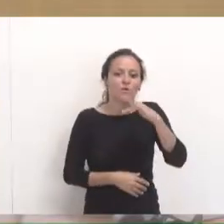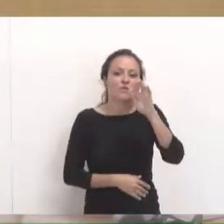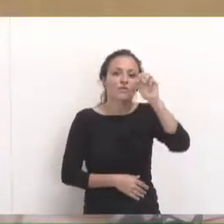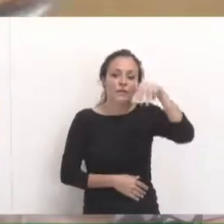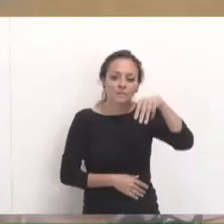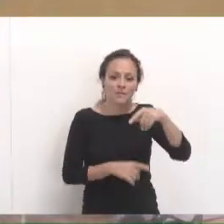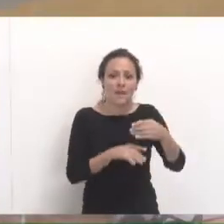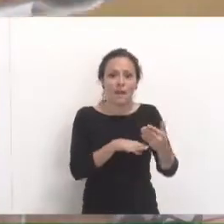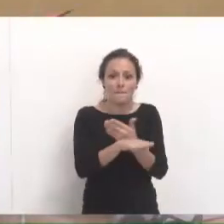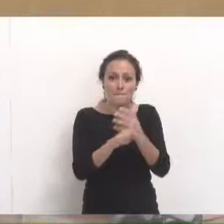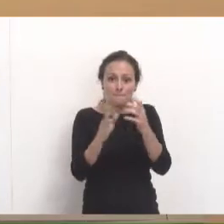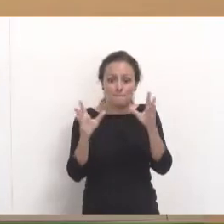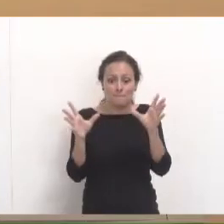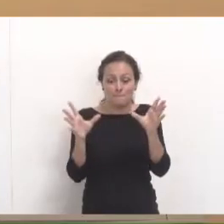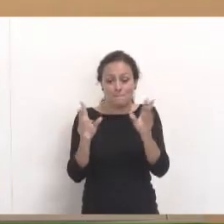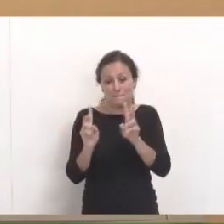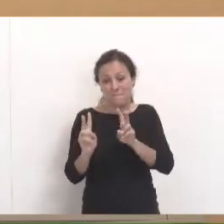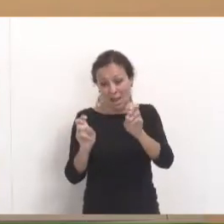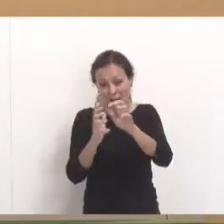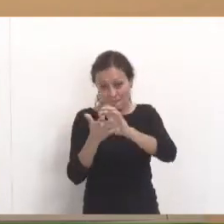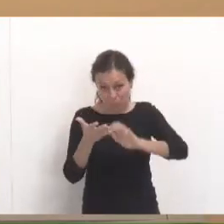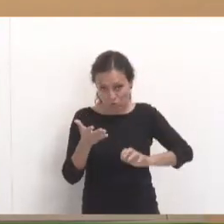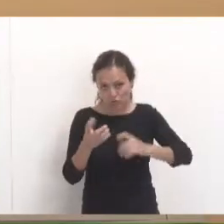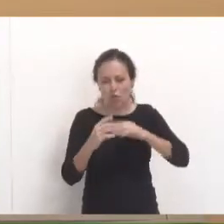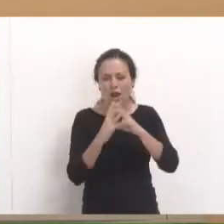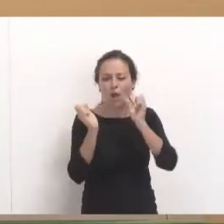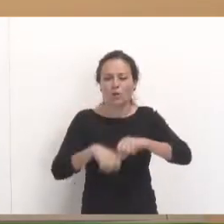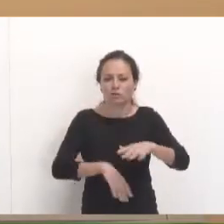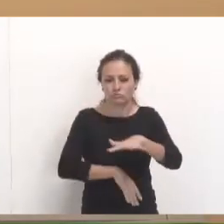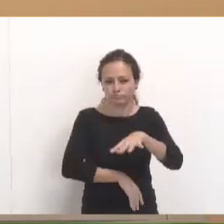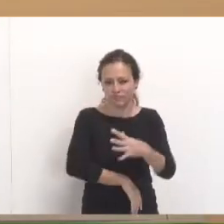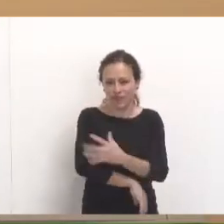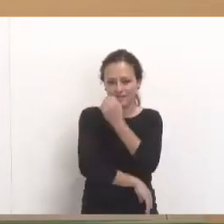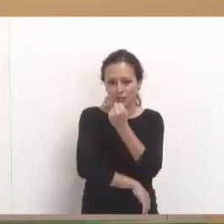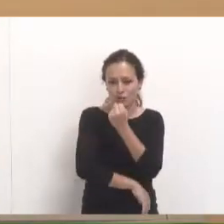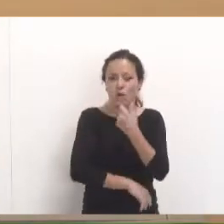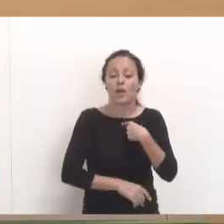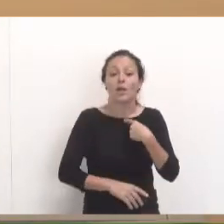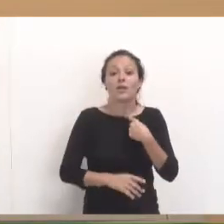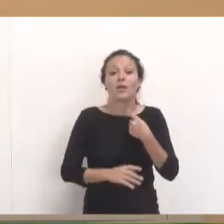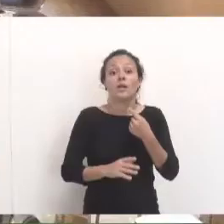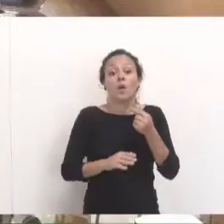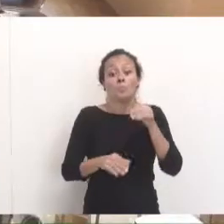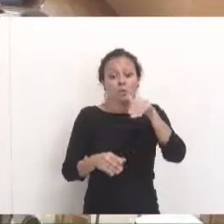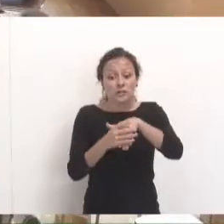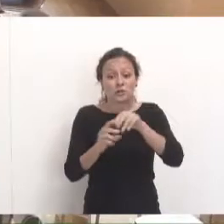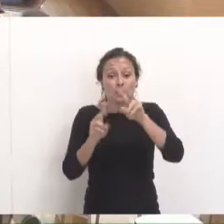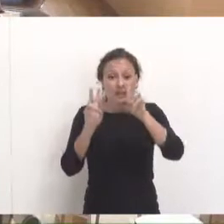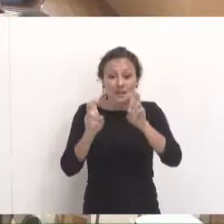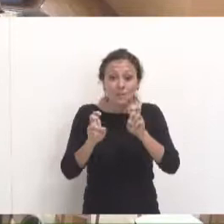de Cabildo. Se somete a votación la inclusión del punto como urgente en el orden del día.